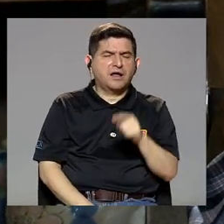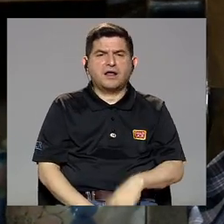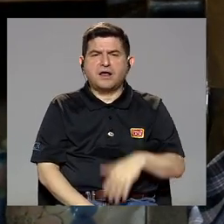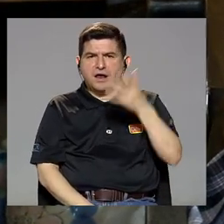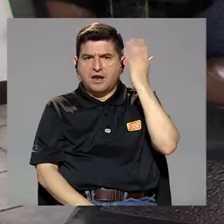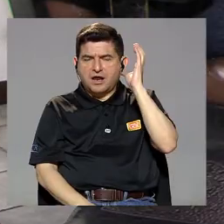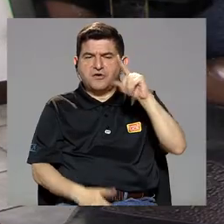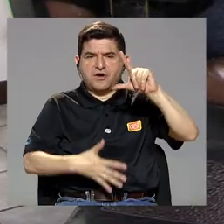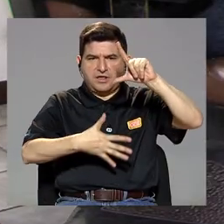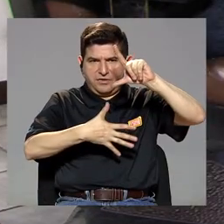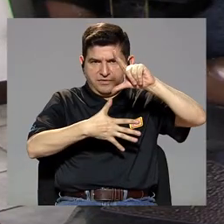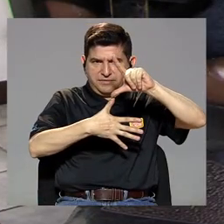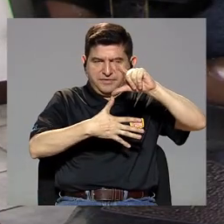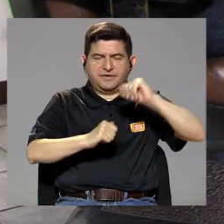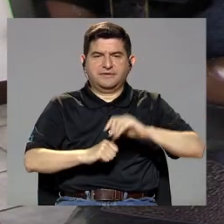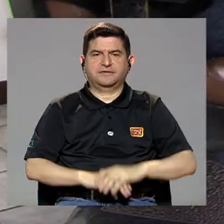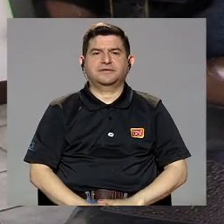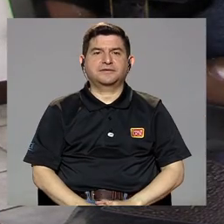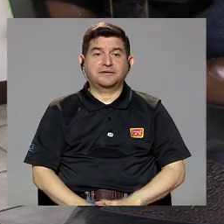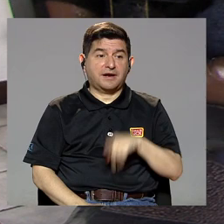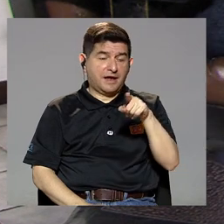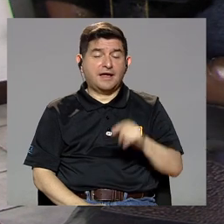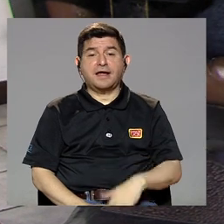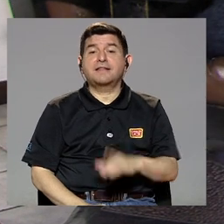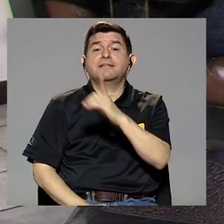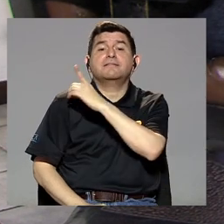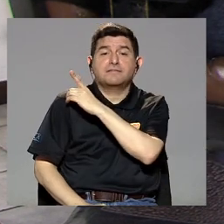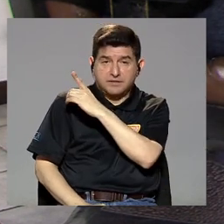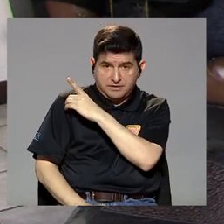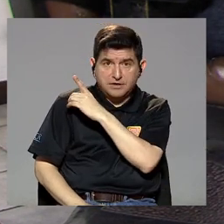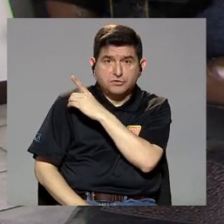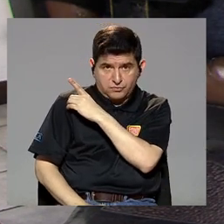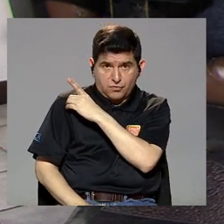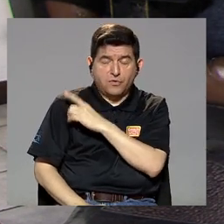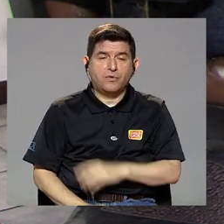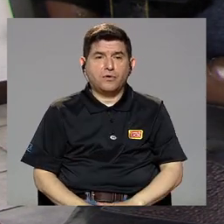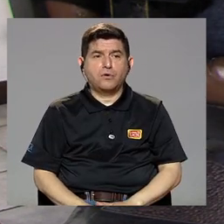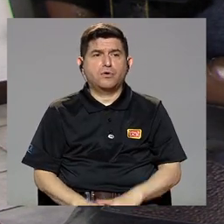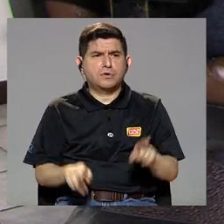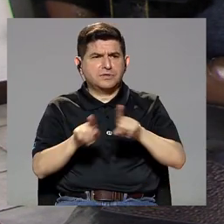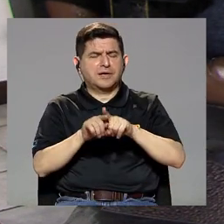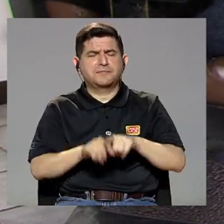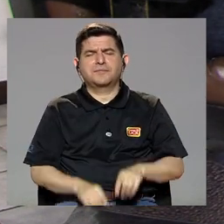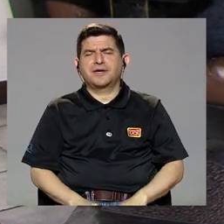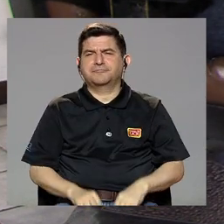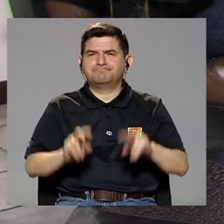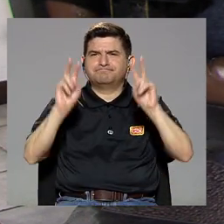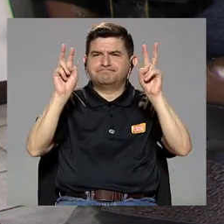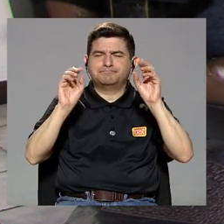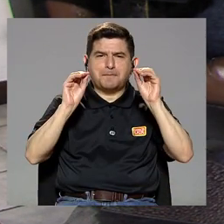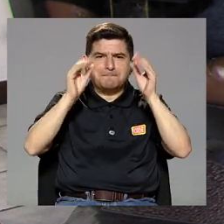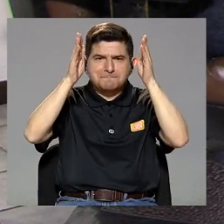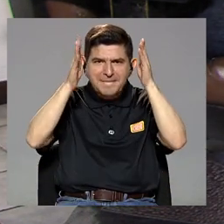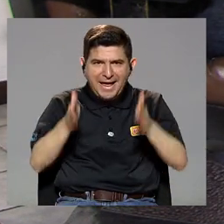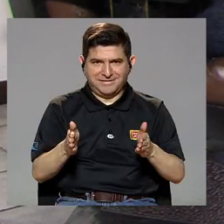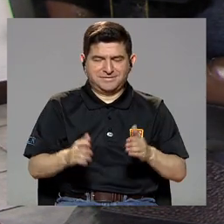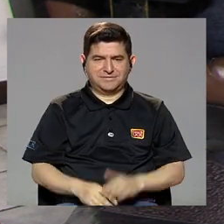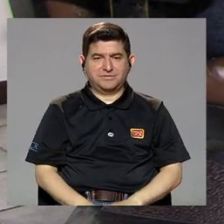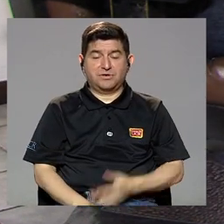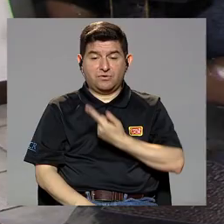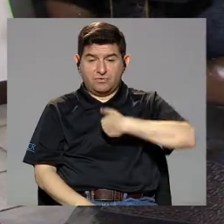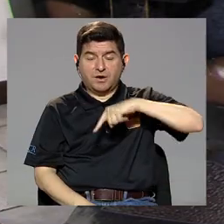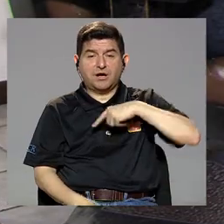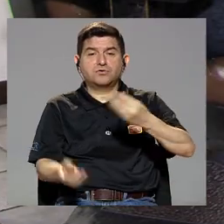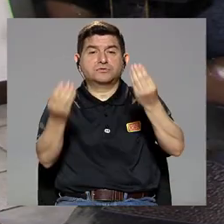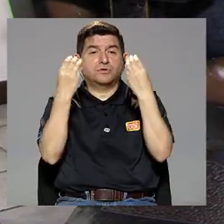latina y él fue el director y fue maestro principalmente el juego que nos enseñó